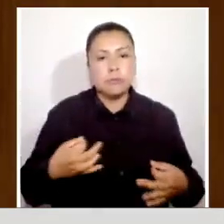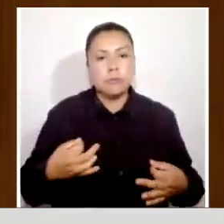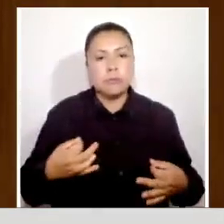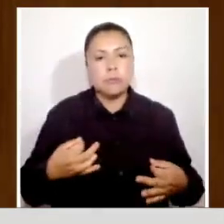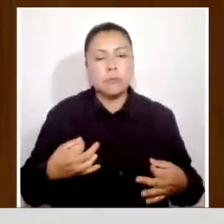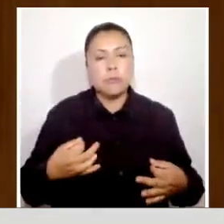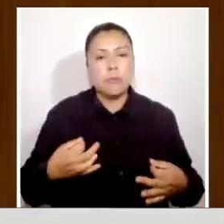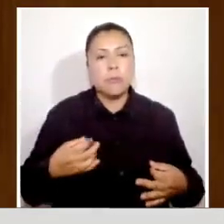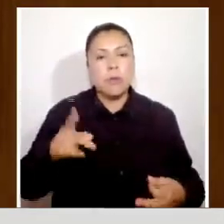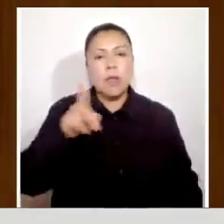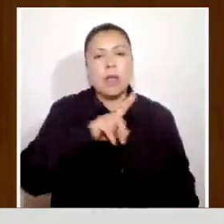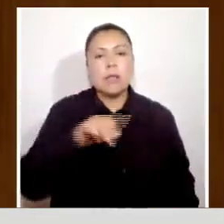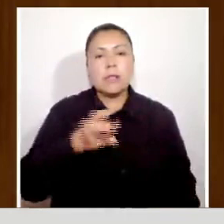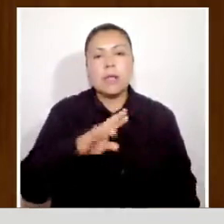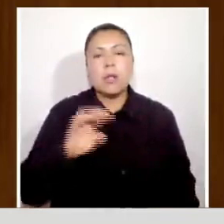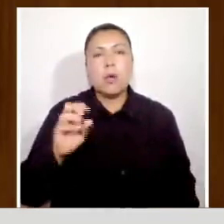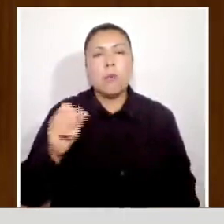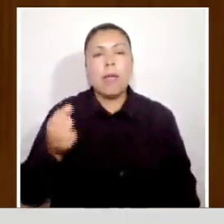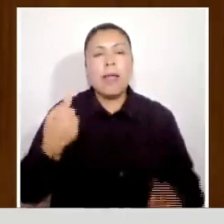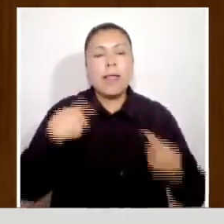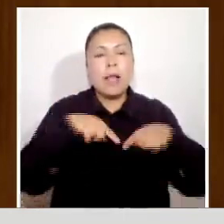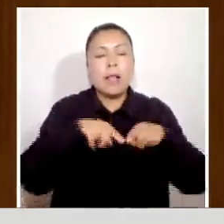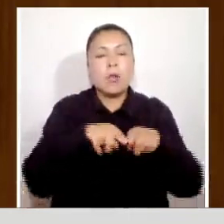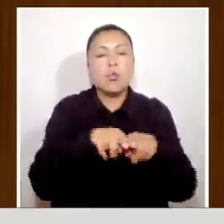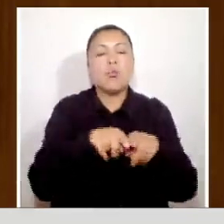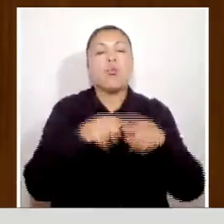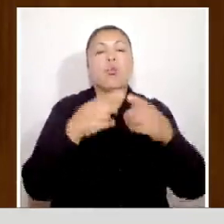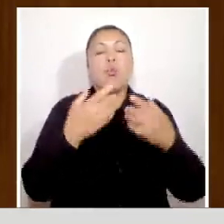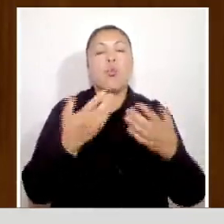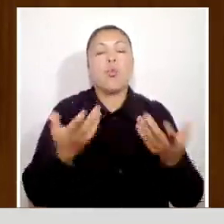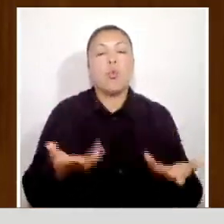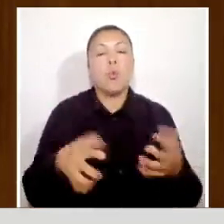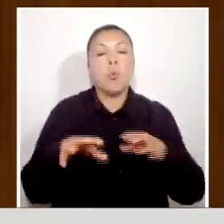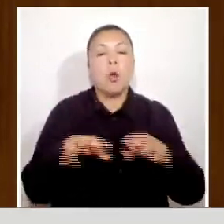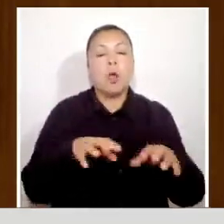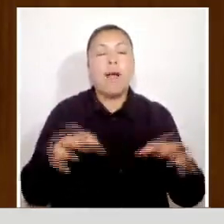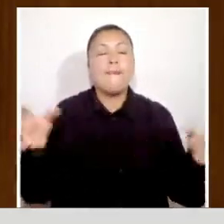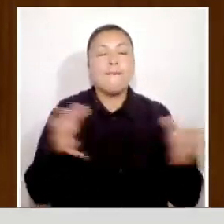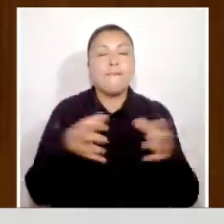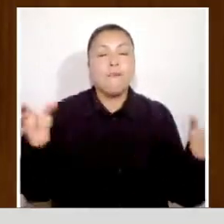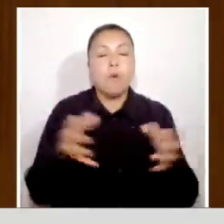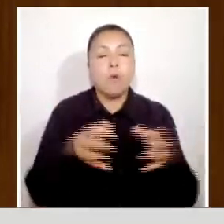de alienación parental como acto constitutivo de violencia